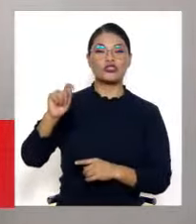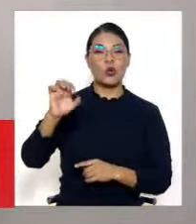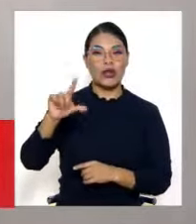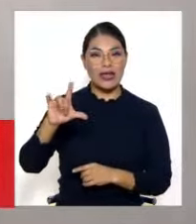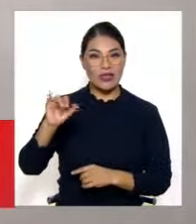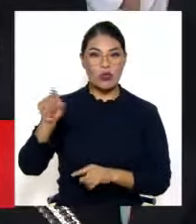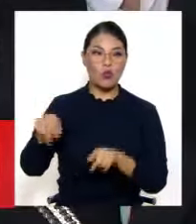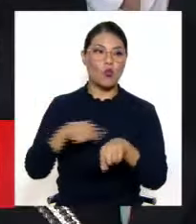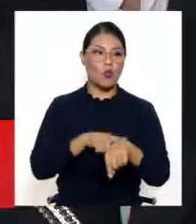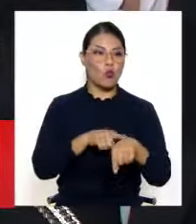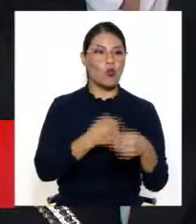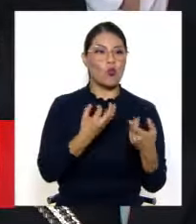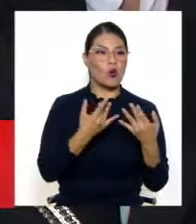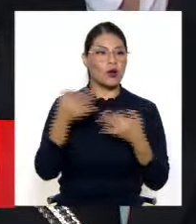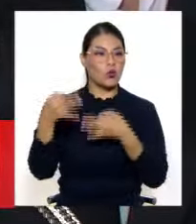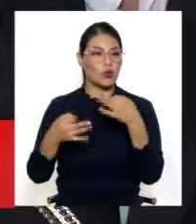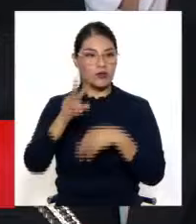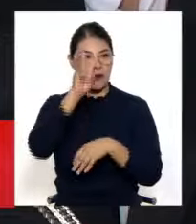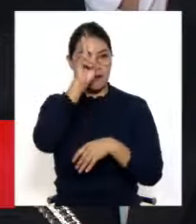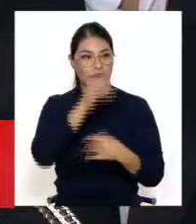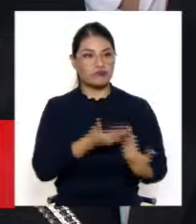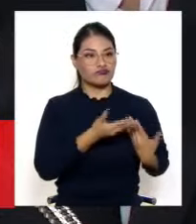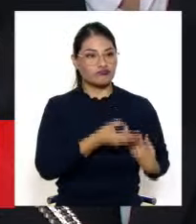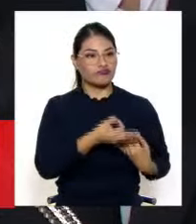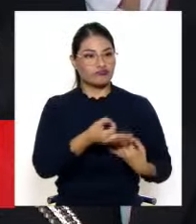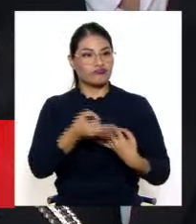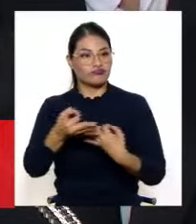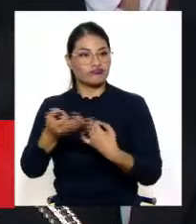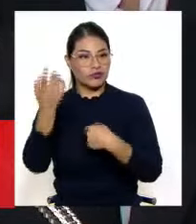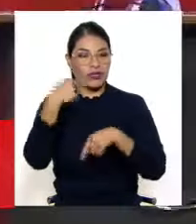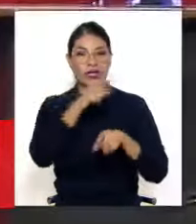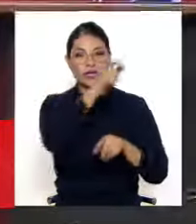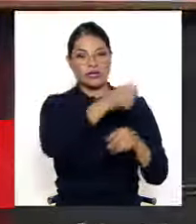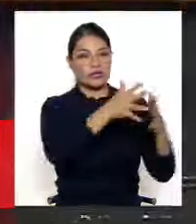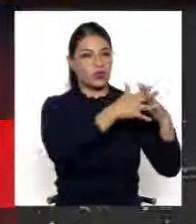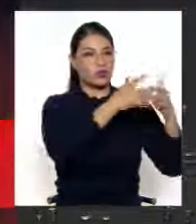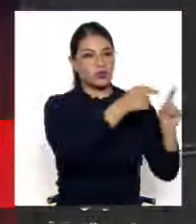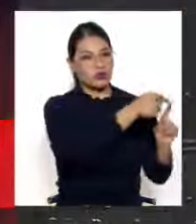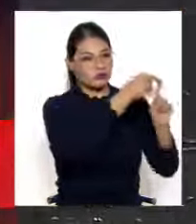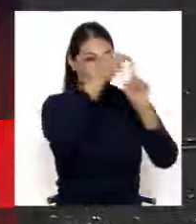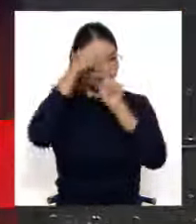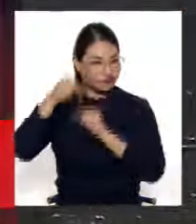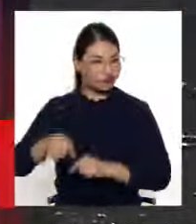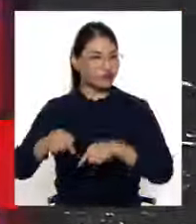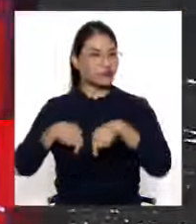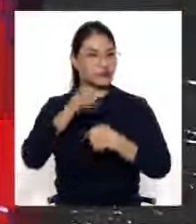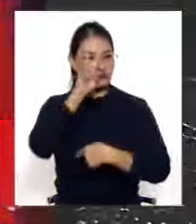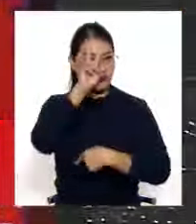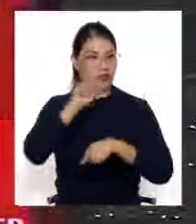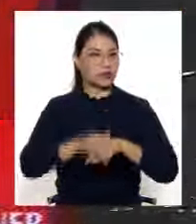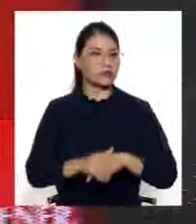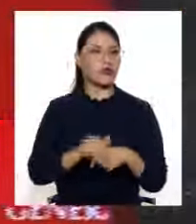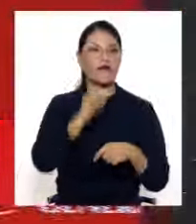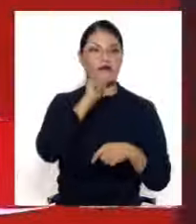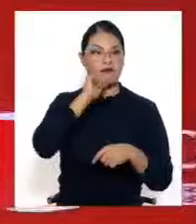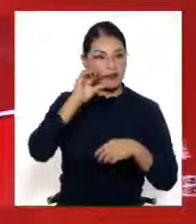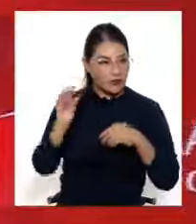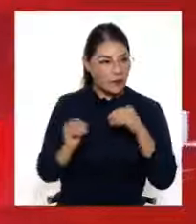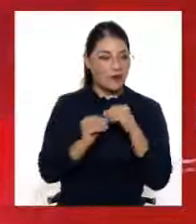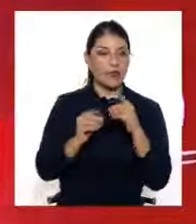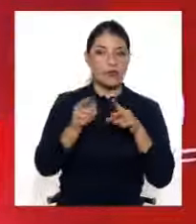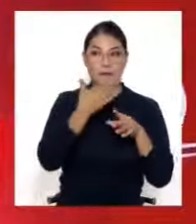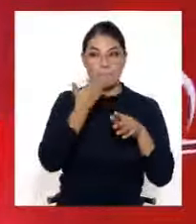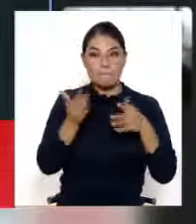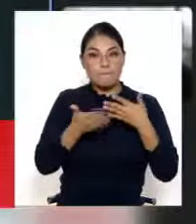atender el pedido de la justicia peruana para su proceso de extradición su falta de arraigo con inminente peligro de fuga así como la